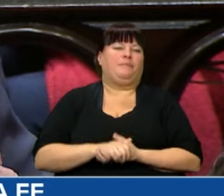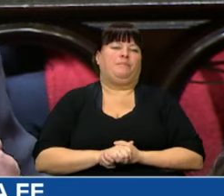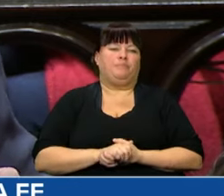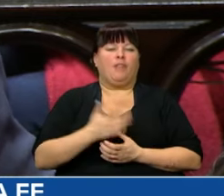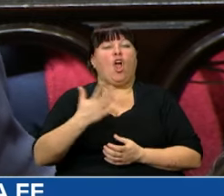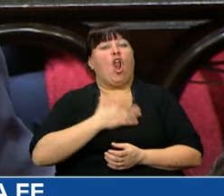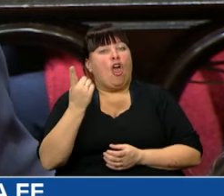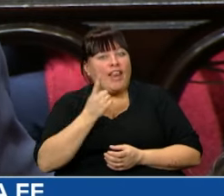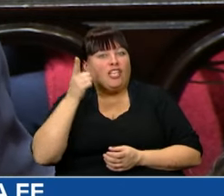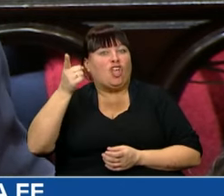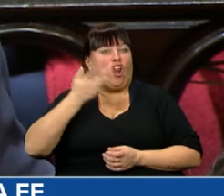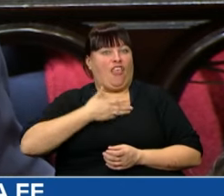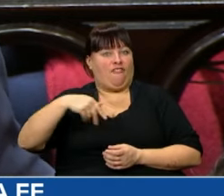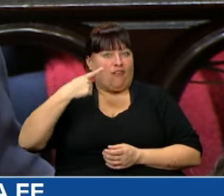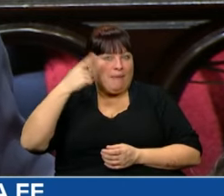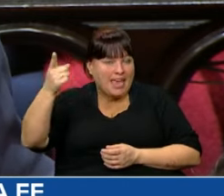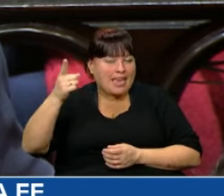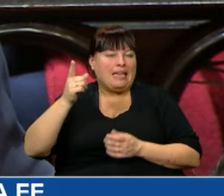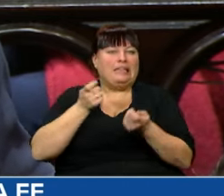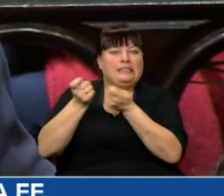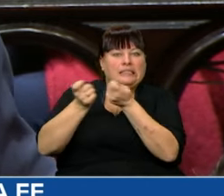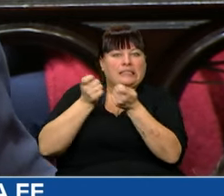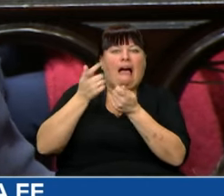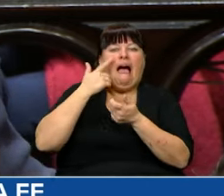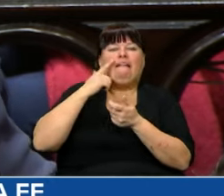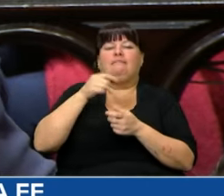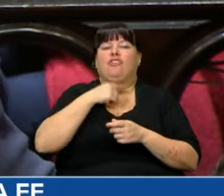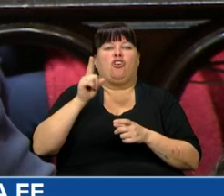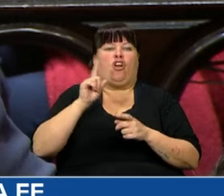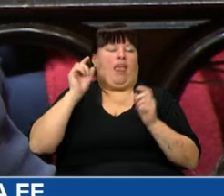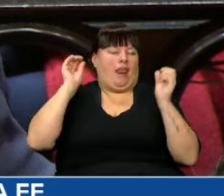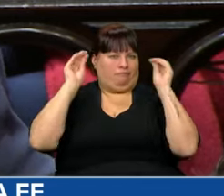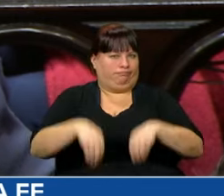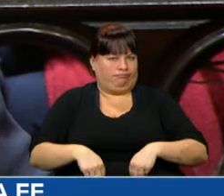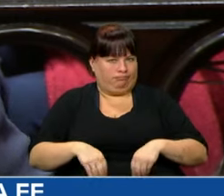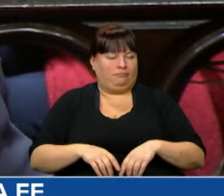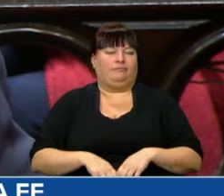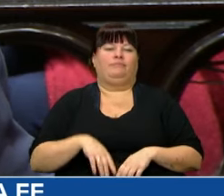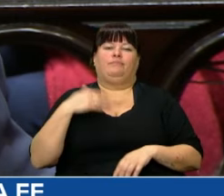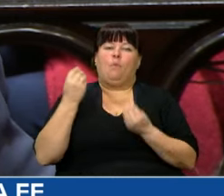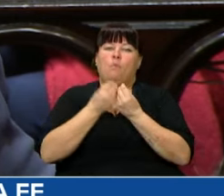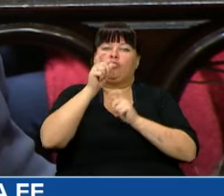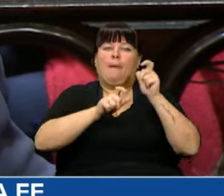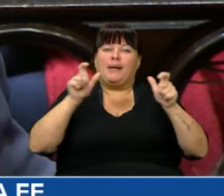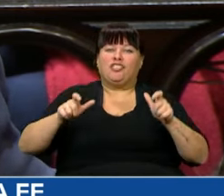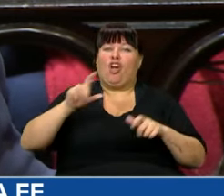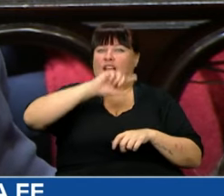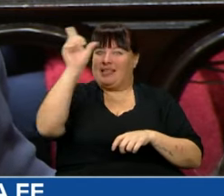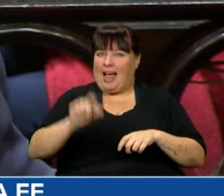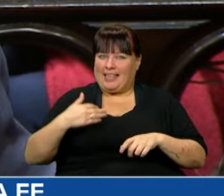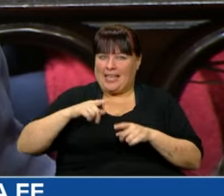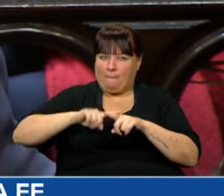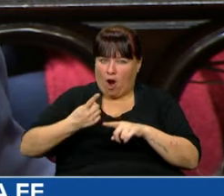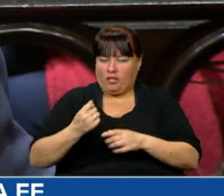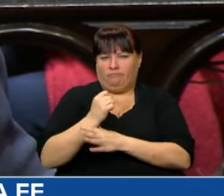con los directores del Fondo Monetario Internacional jugando a que nos caigamos al abismo, y con muchos dirigentes de la República